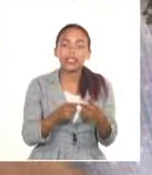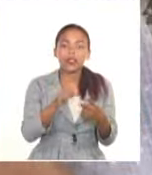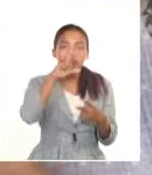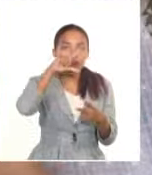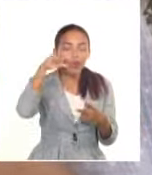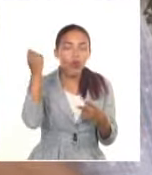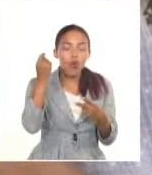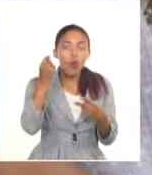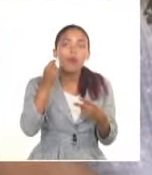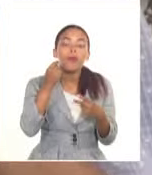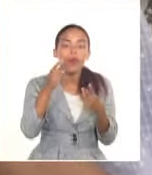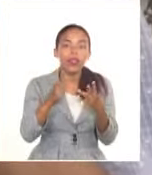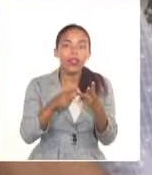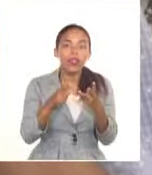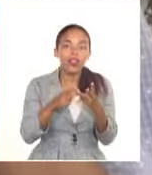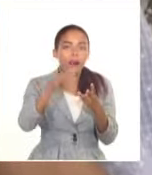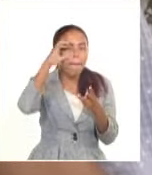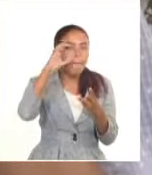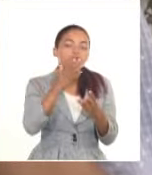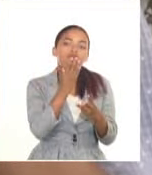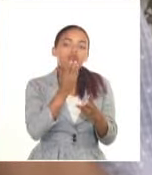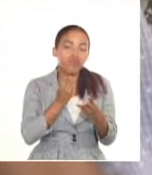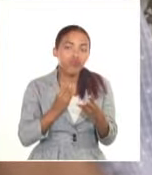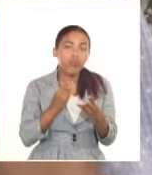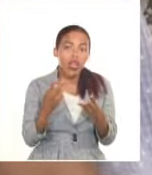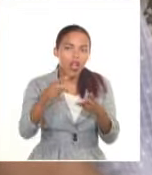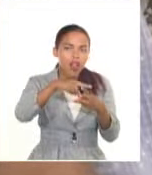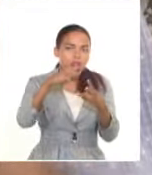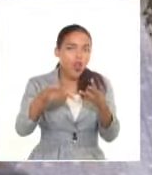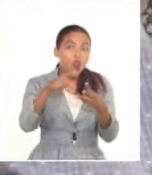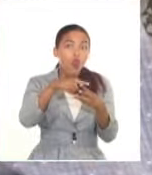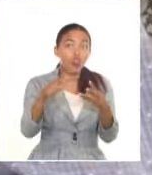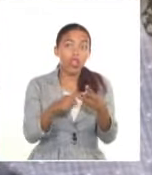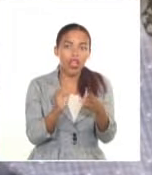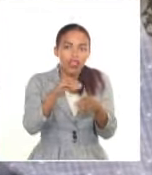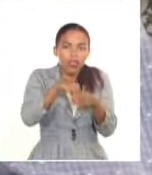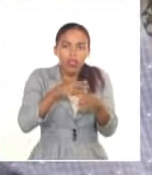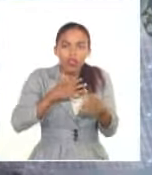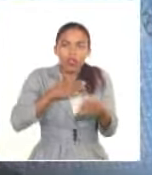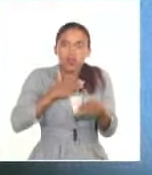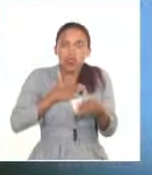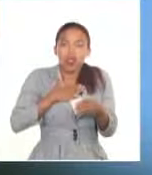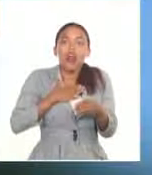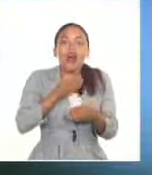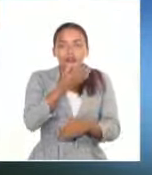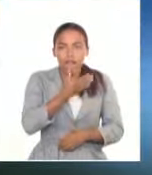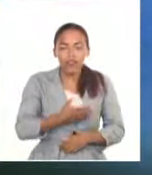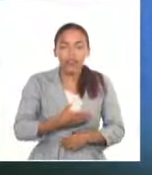Los tres se confundían. Estaba integrado en Fidel.